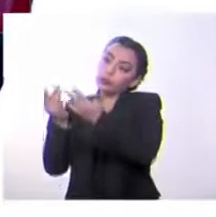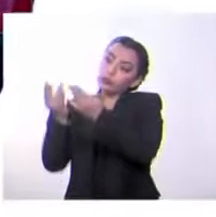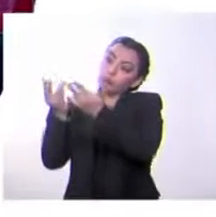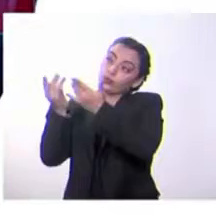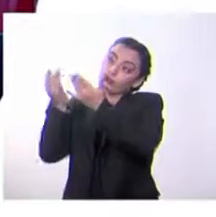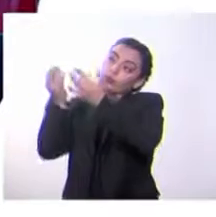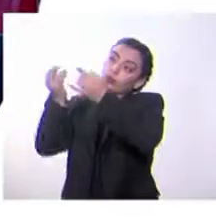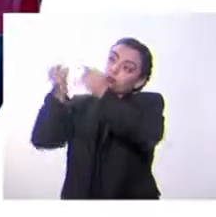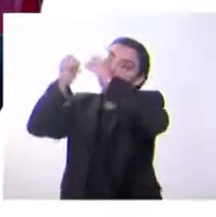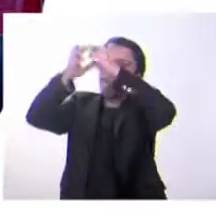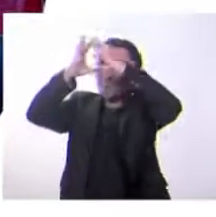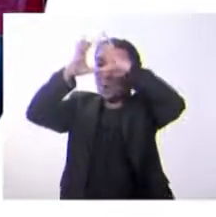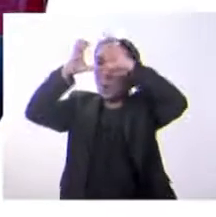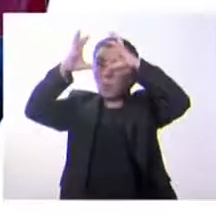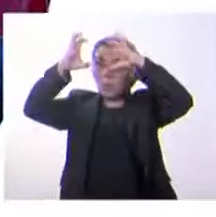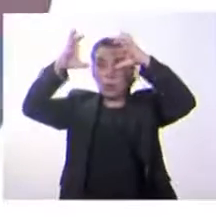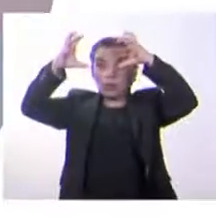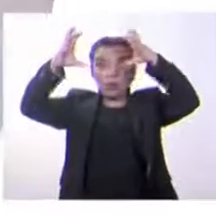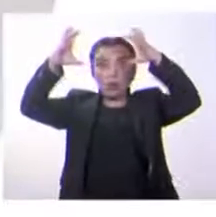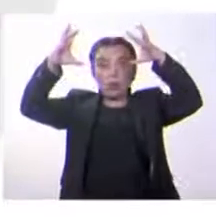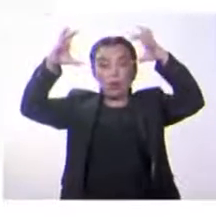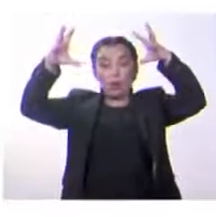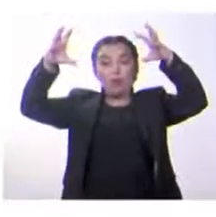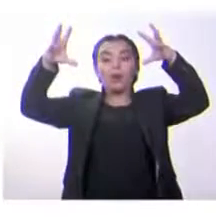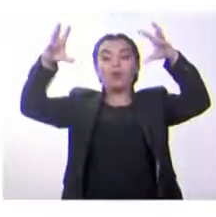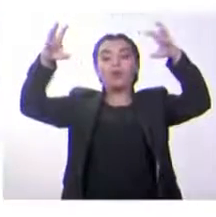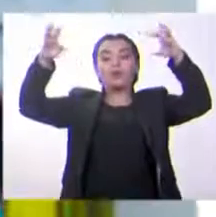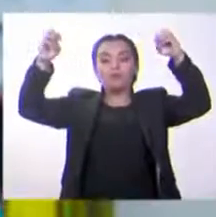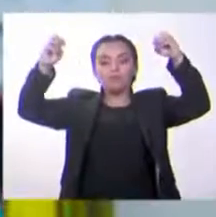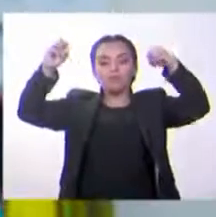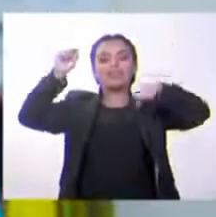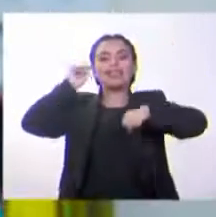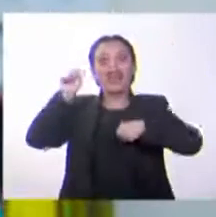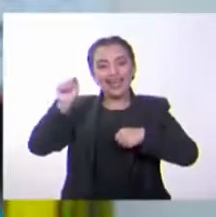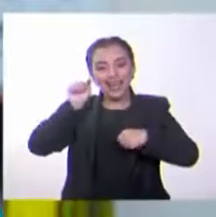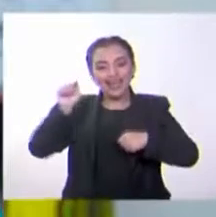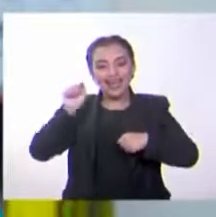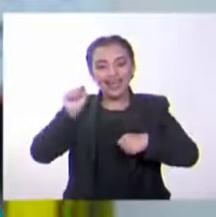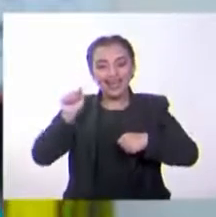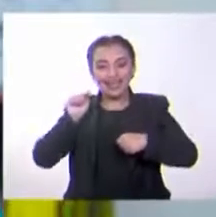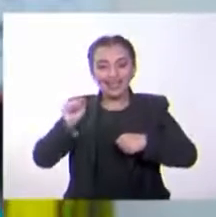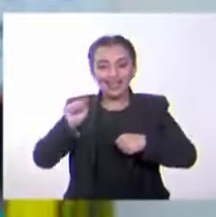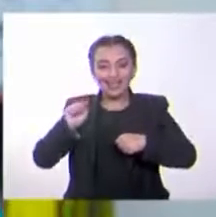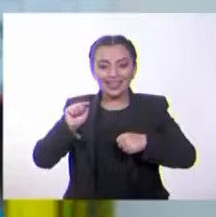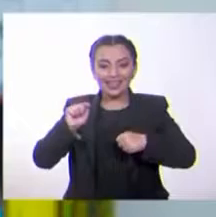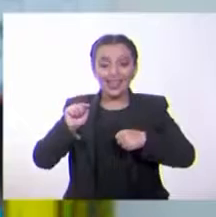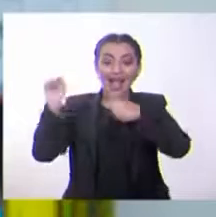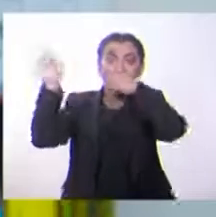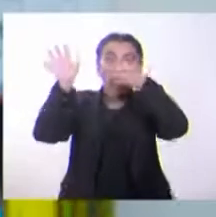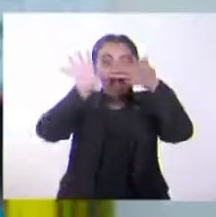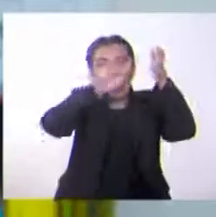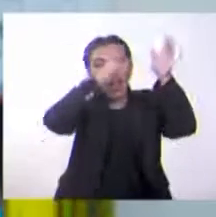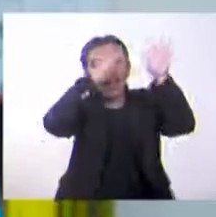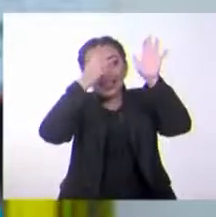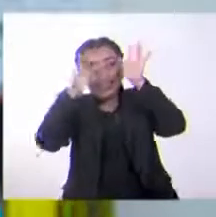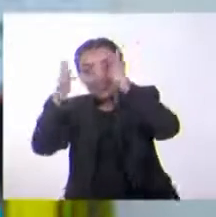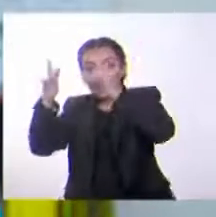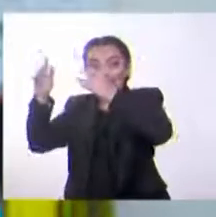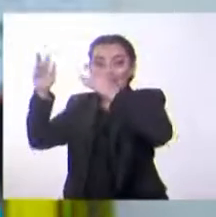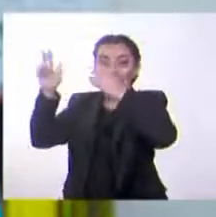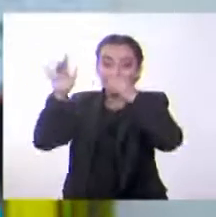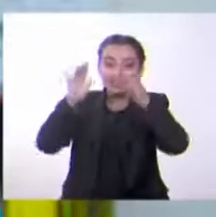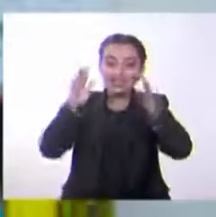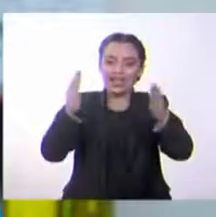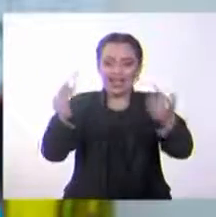que se está evaporando el agua, en ese punto tenemos una masa de aire que es más